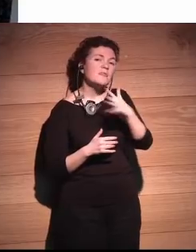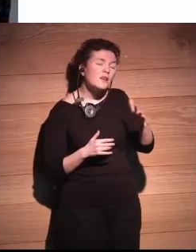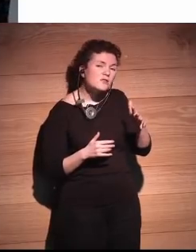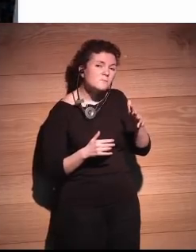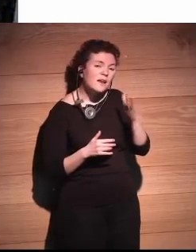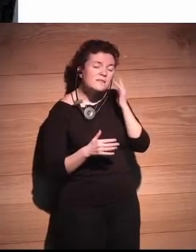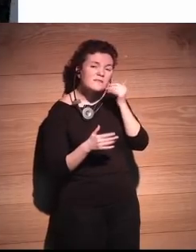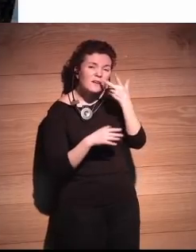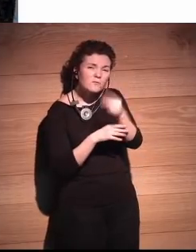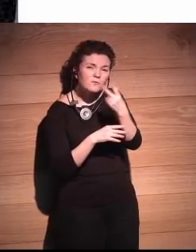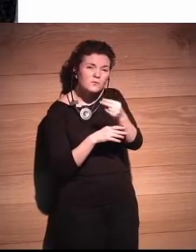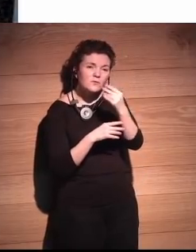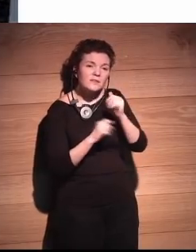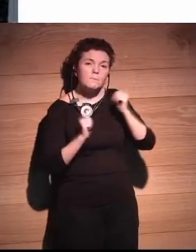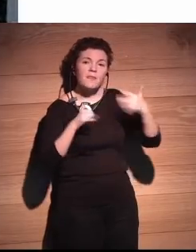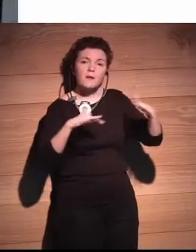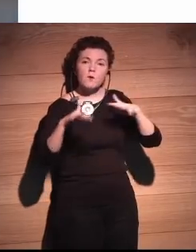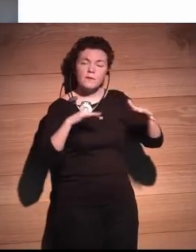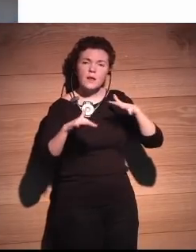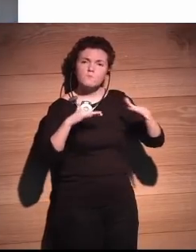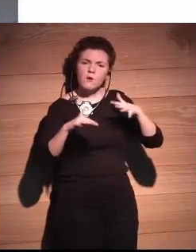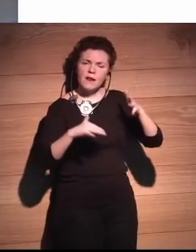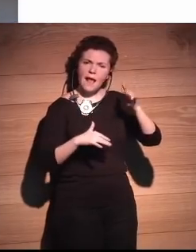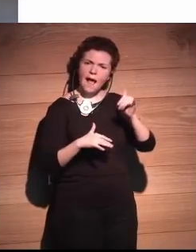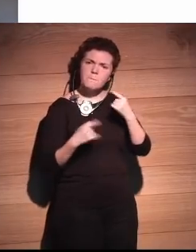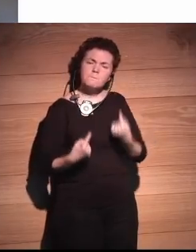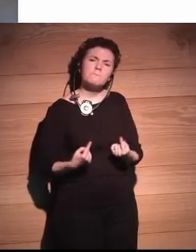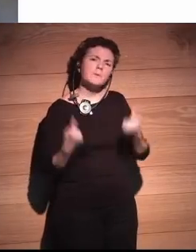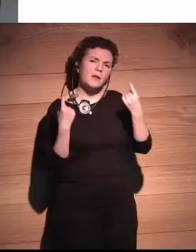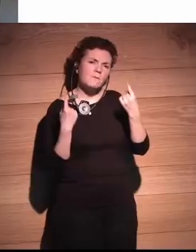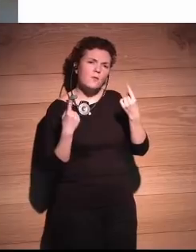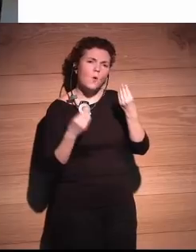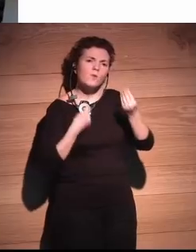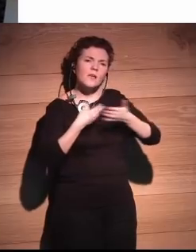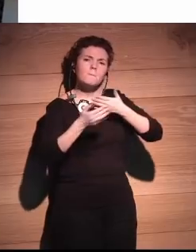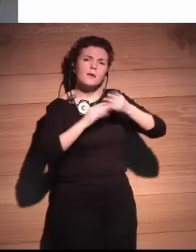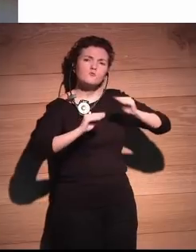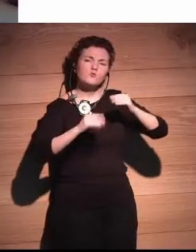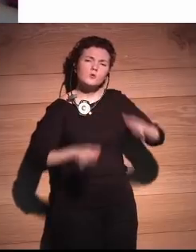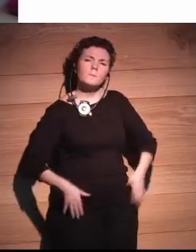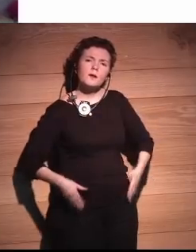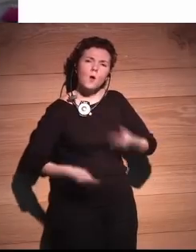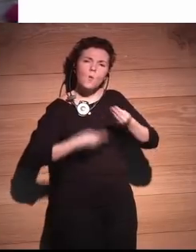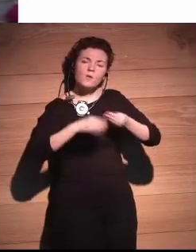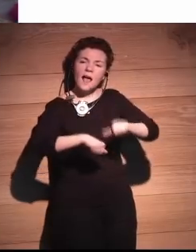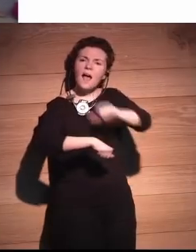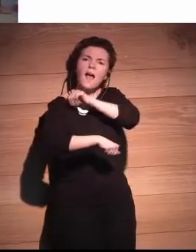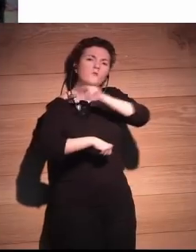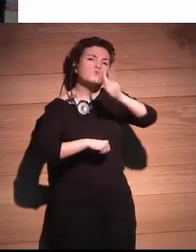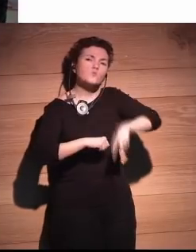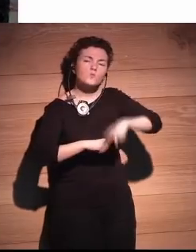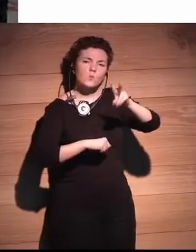haber hecho las inyecciones. Ya se empieza a mover, ya tiene sus movimientos cinéticos. Por primera vez utiliza sus brazos y sus piernas, que no había hecho eso